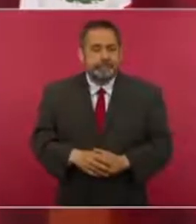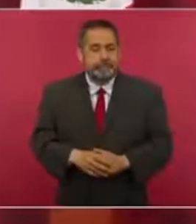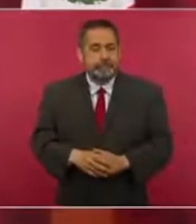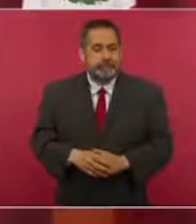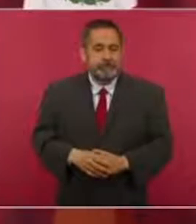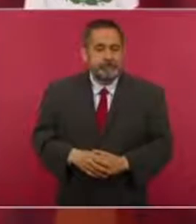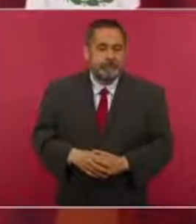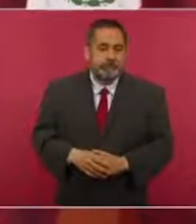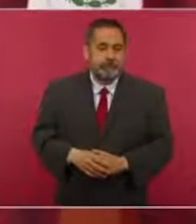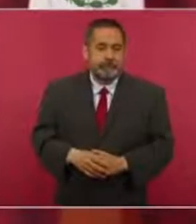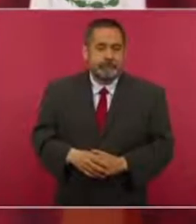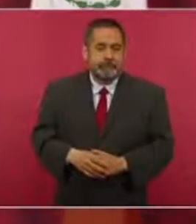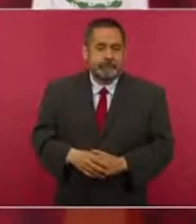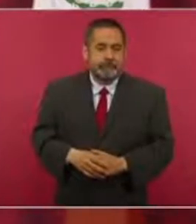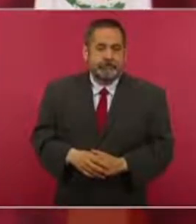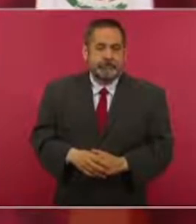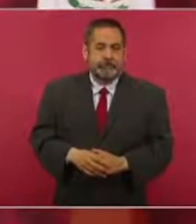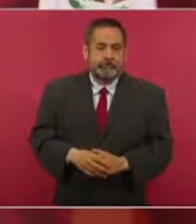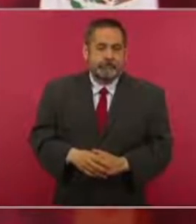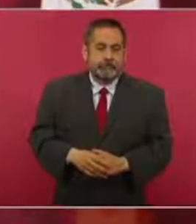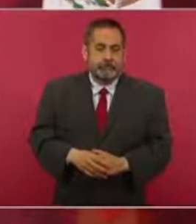hay